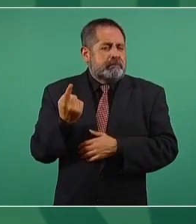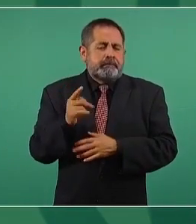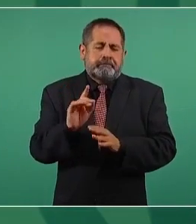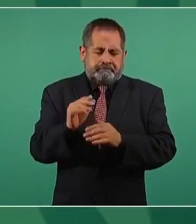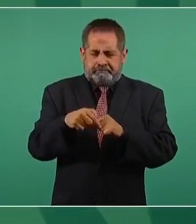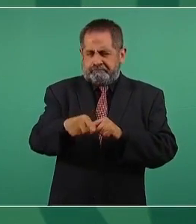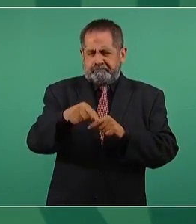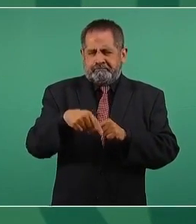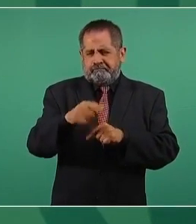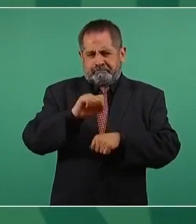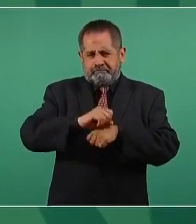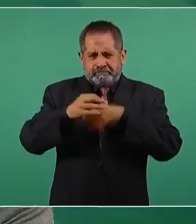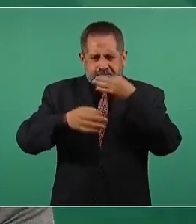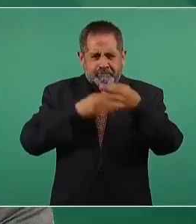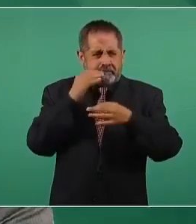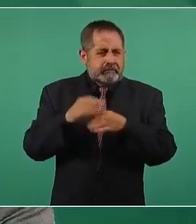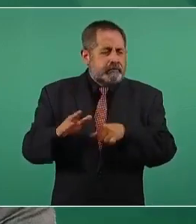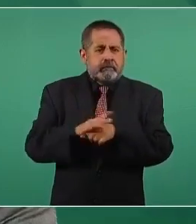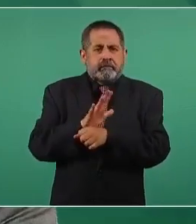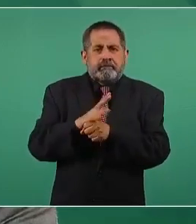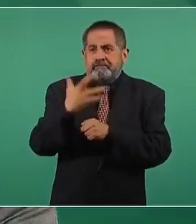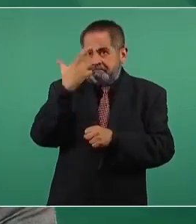accidente, que ocasionó